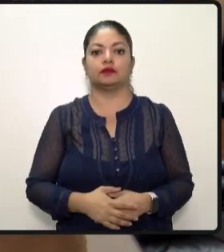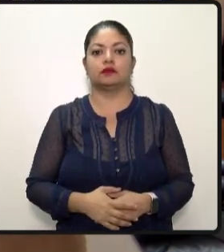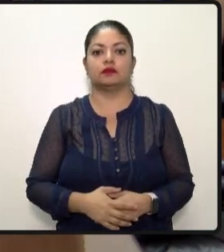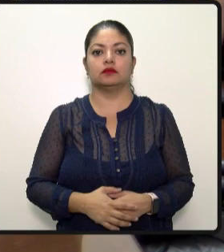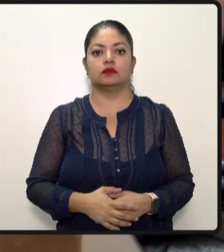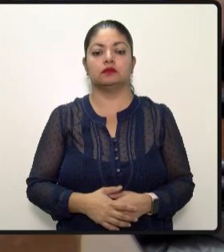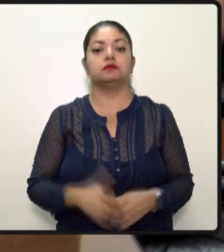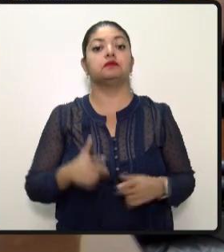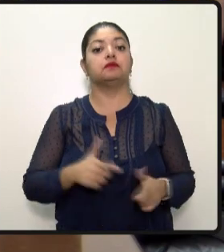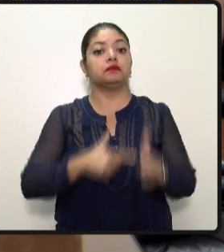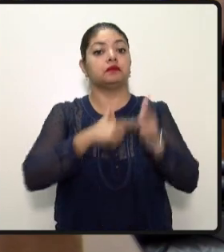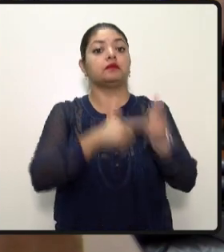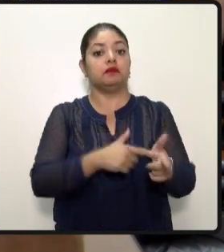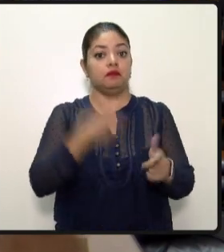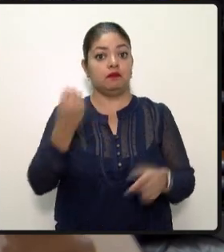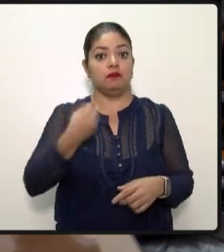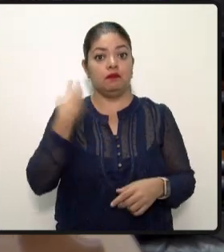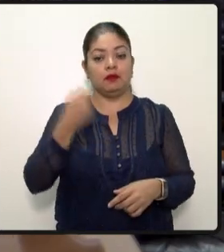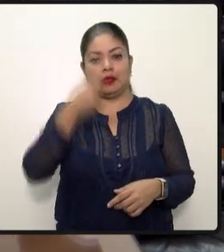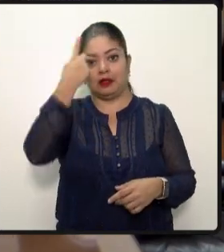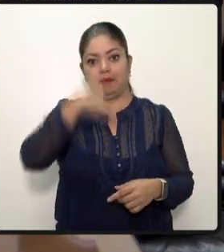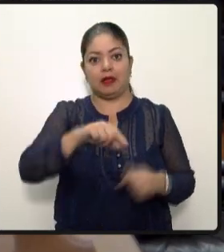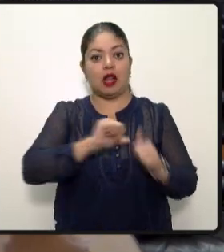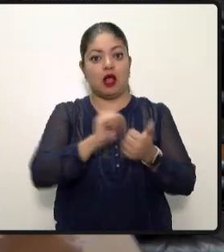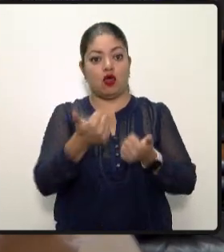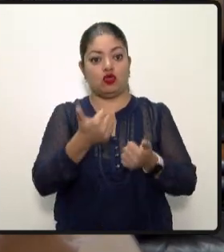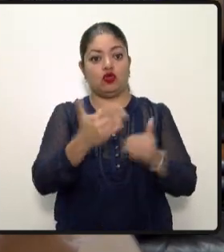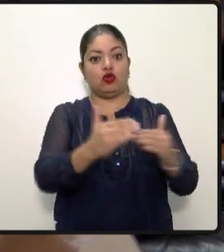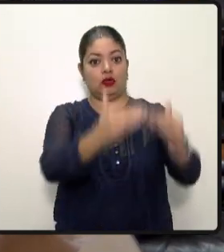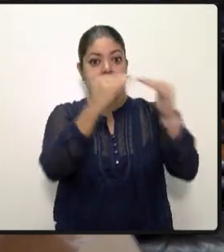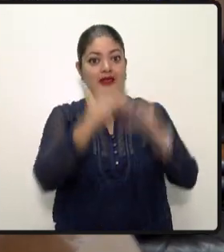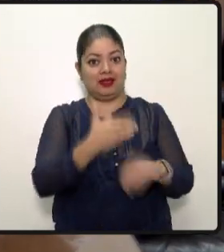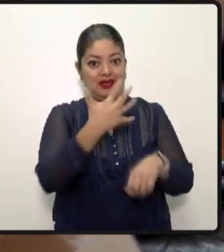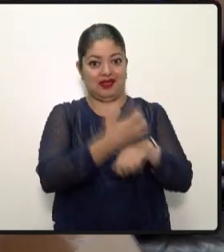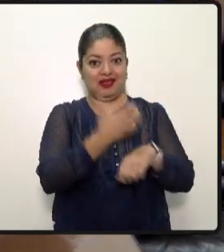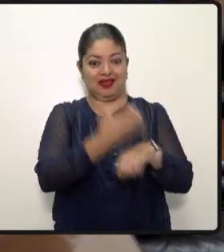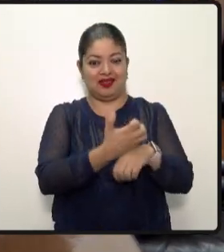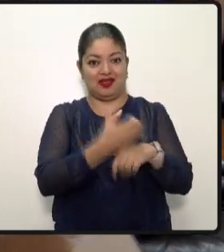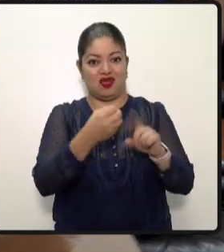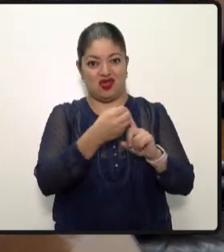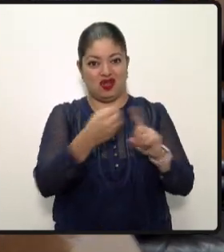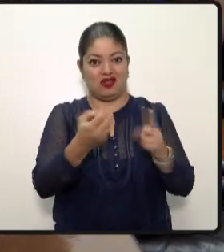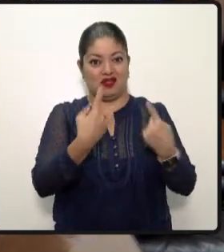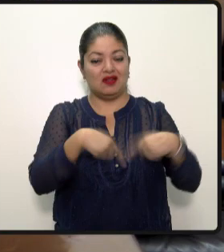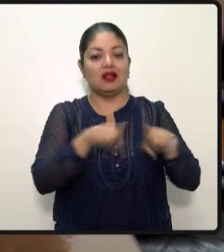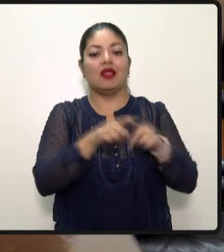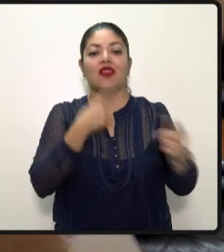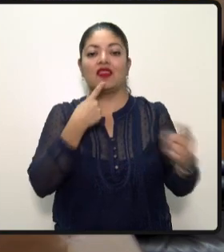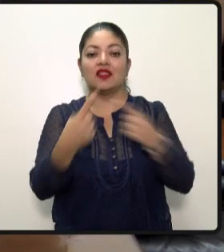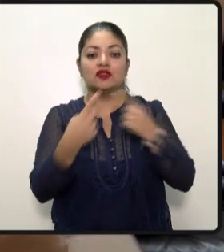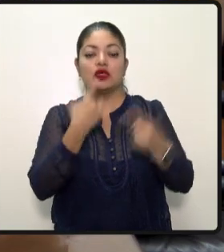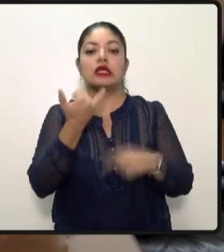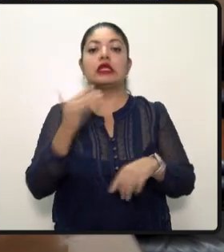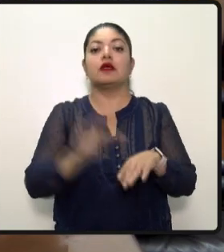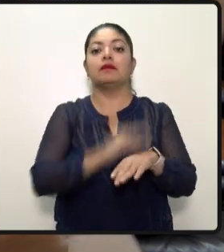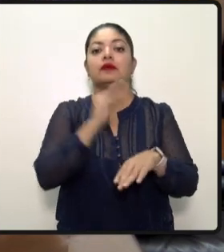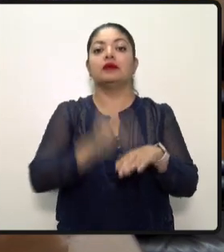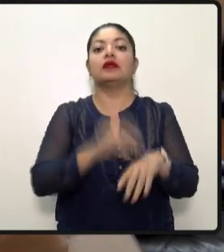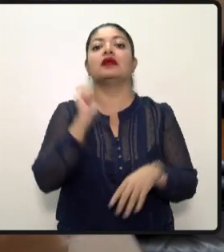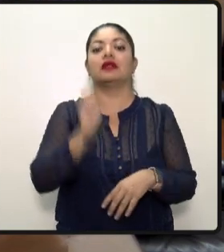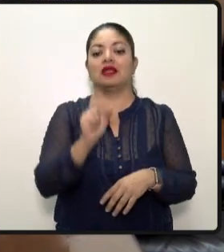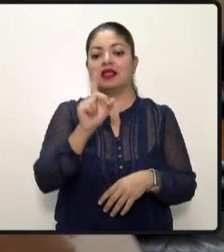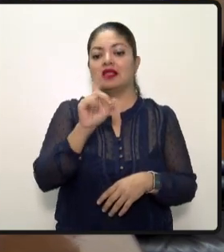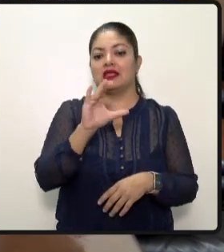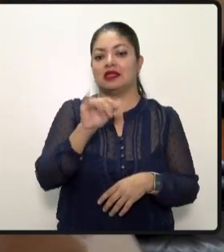Okay, continuando con la sesión y para desahogar el quinto punto del orden del día correspondiente a la discusión y en su caso aprobación del dictamen de